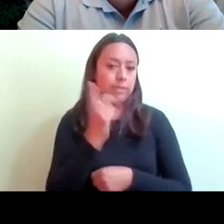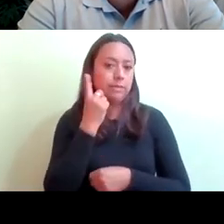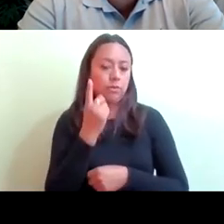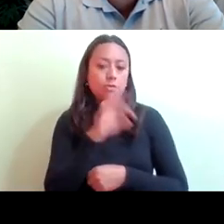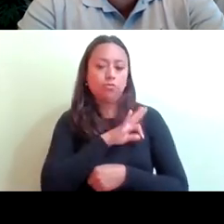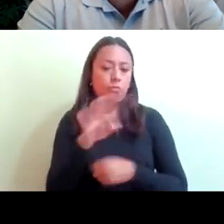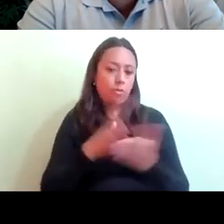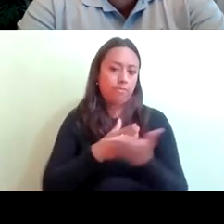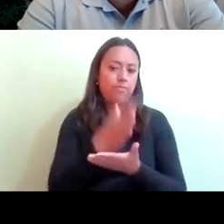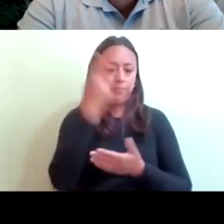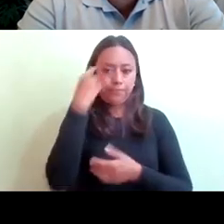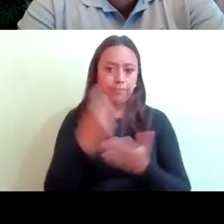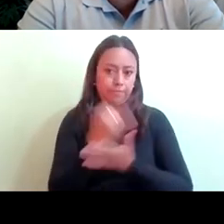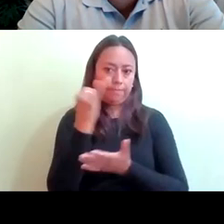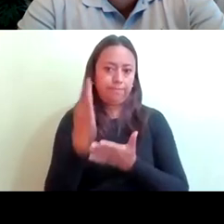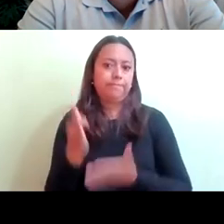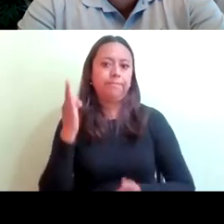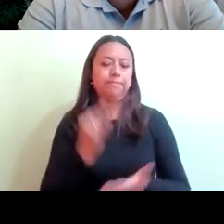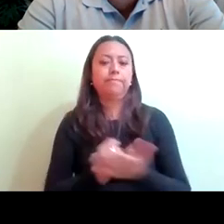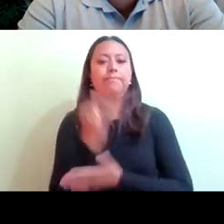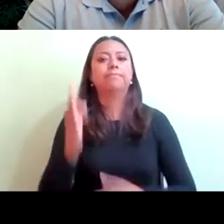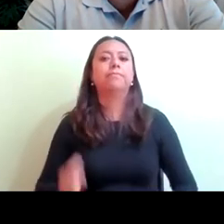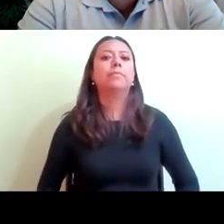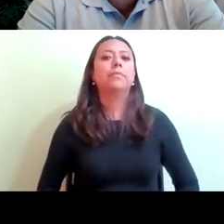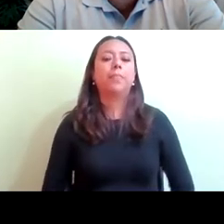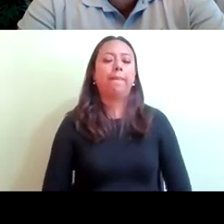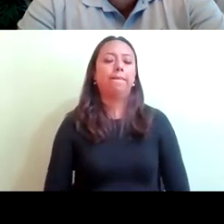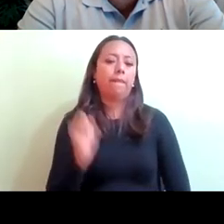Ok, perfecto.